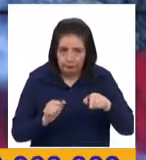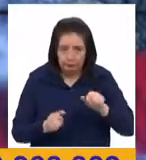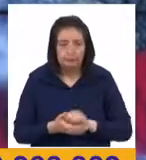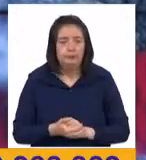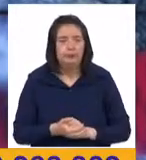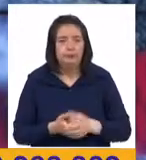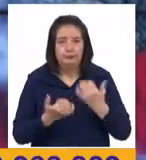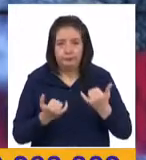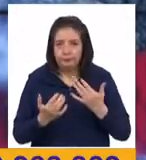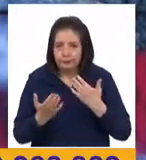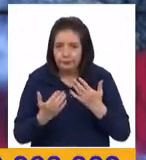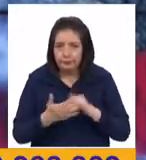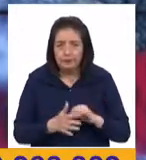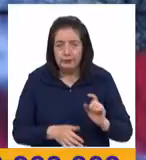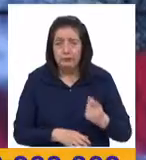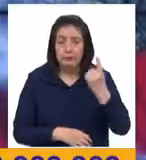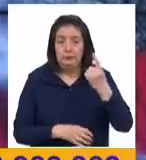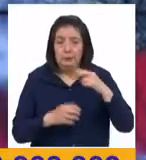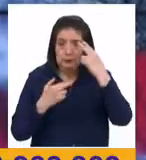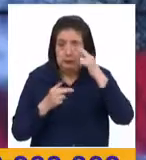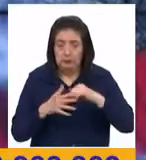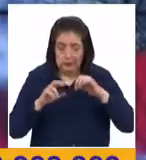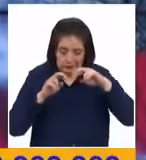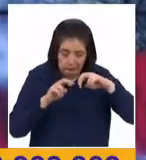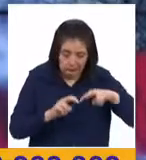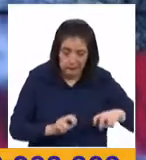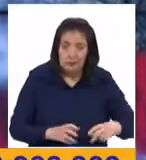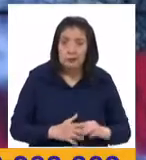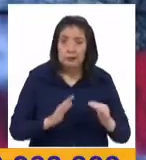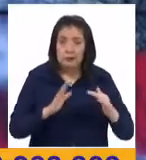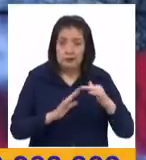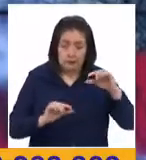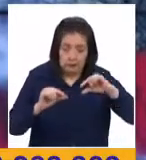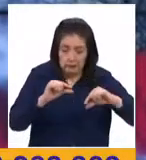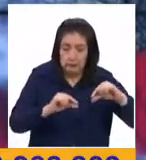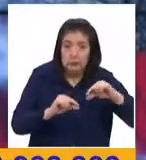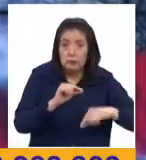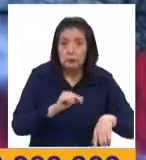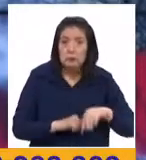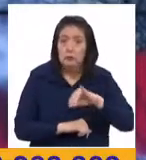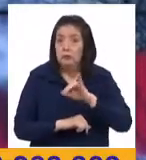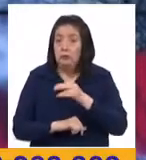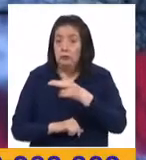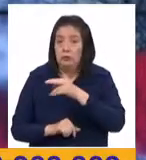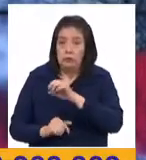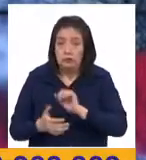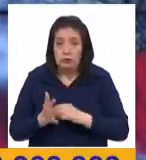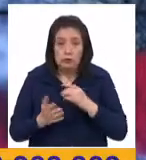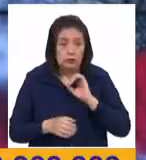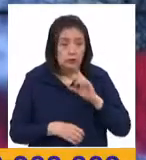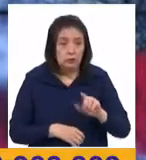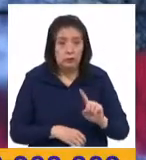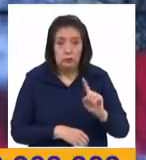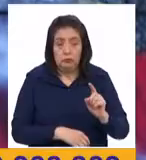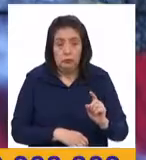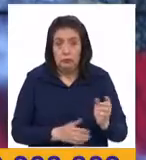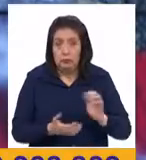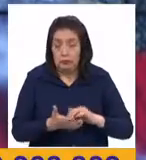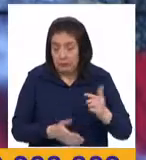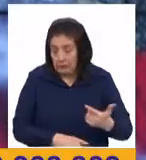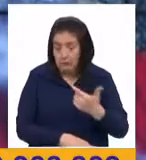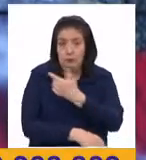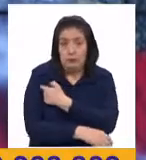Justamente vamos a hablar en nuestra primera nota de una investigación del laboratorio Johnson & Johnson. Ellos han revelado que una dosis de refuerzo en su